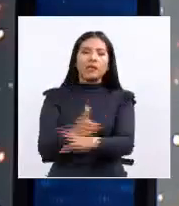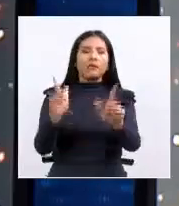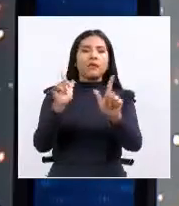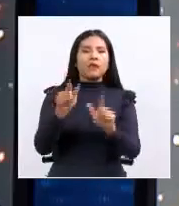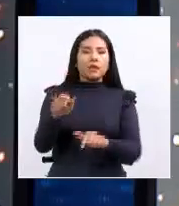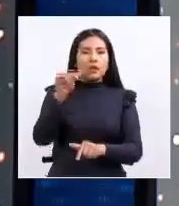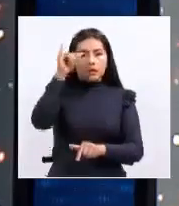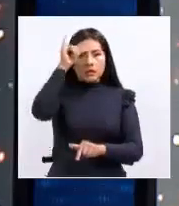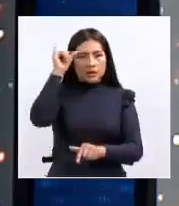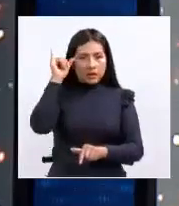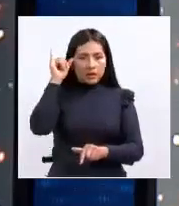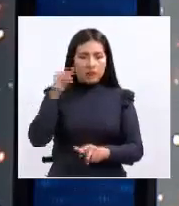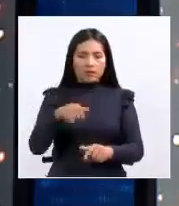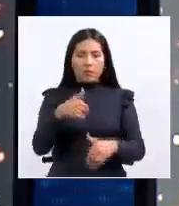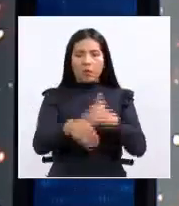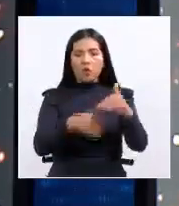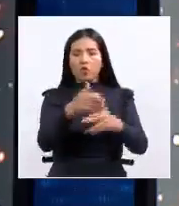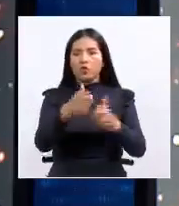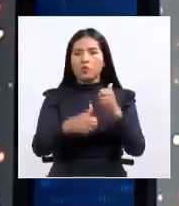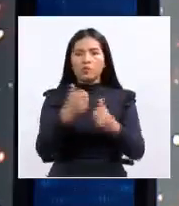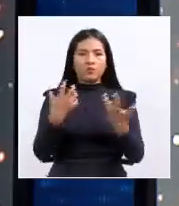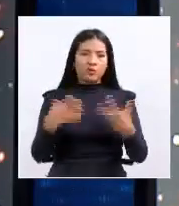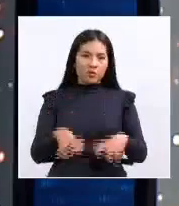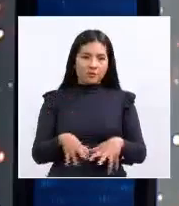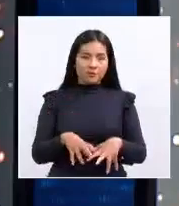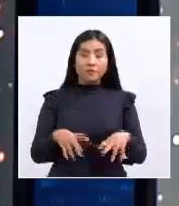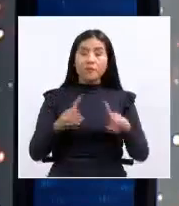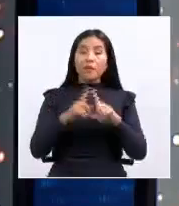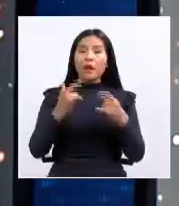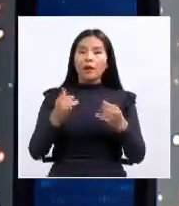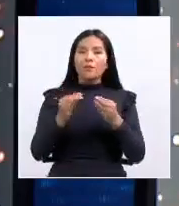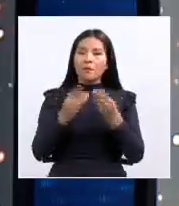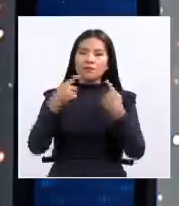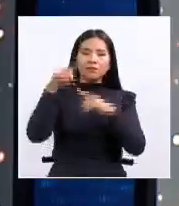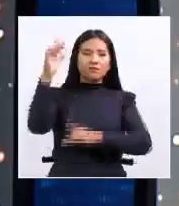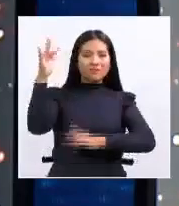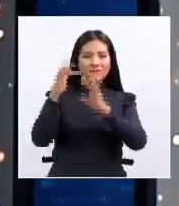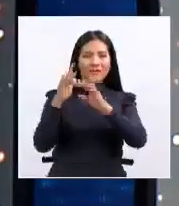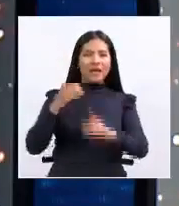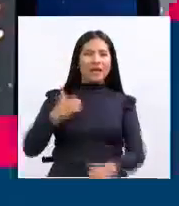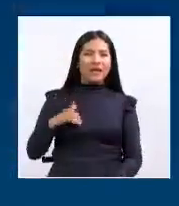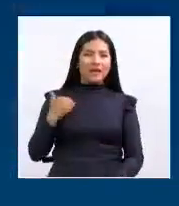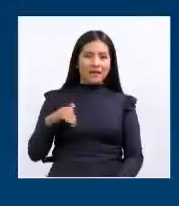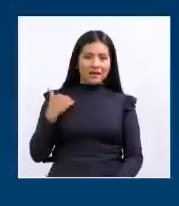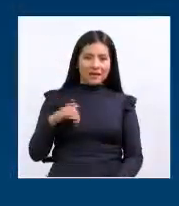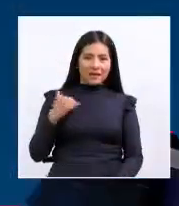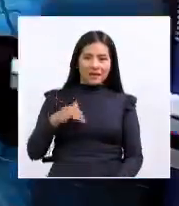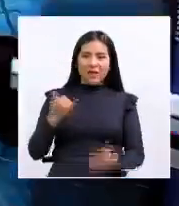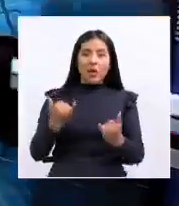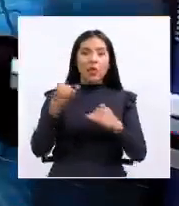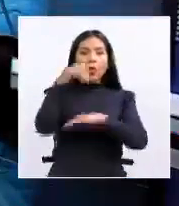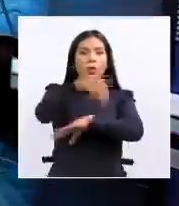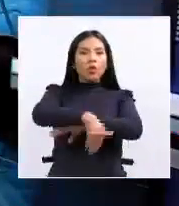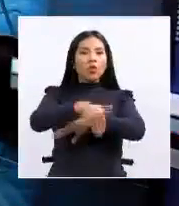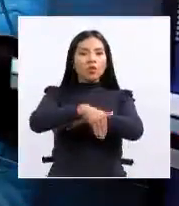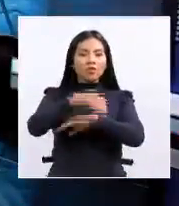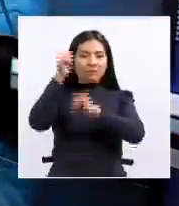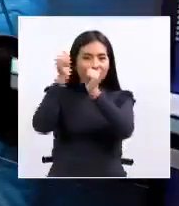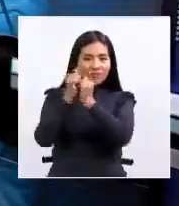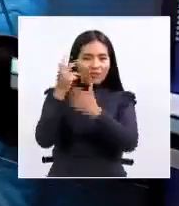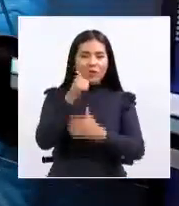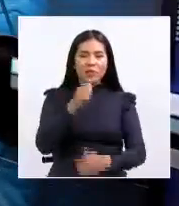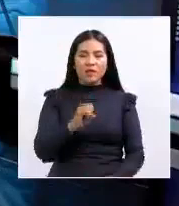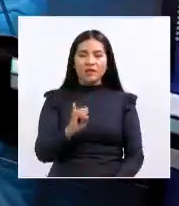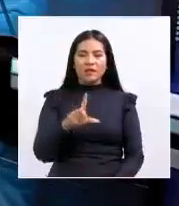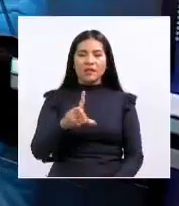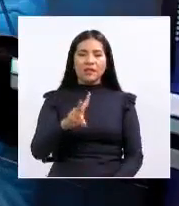Jeanine Áñez de todo este proceso. Vamos a irnos hasta la Argentina, donde nos acompaña esta noche Silvina Romano.